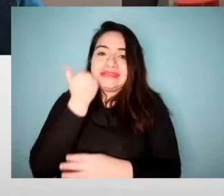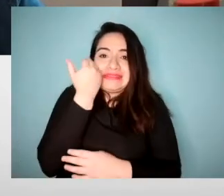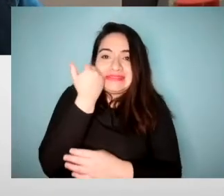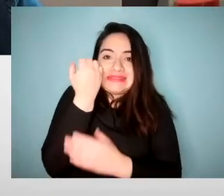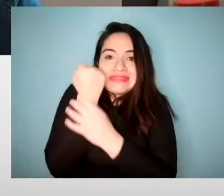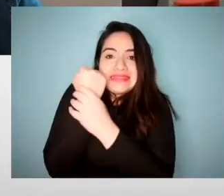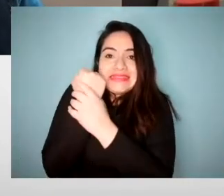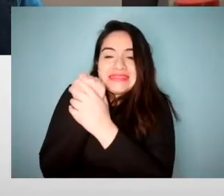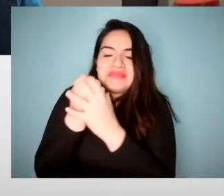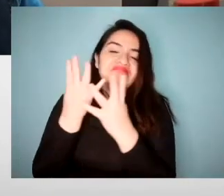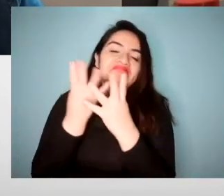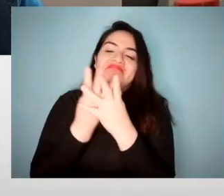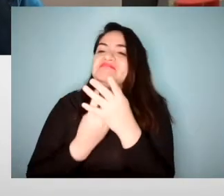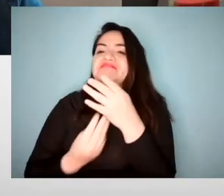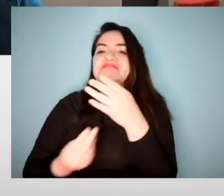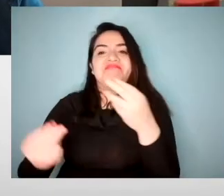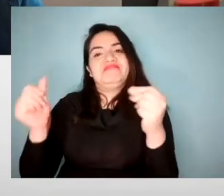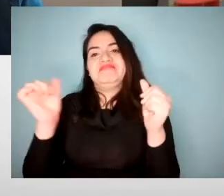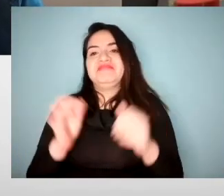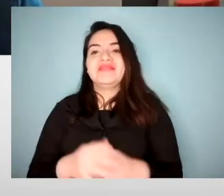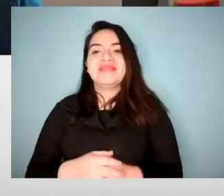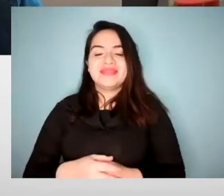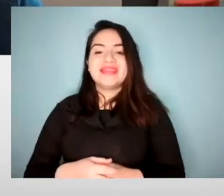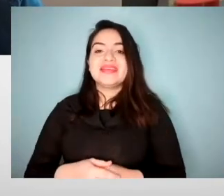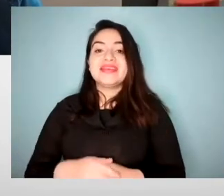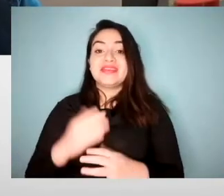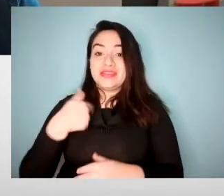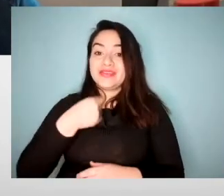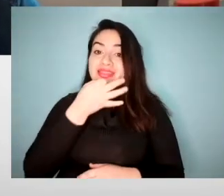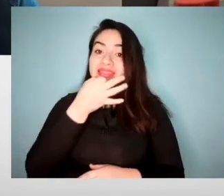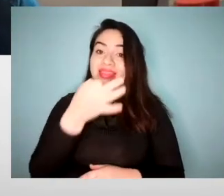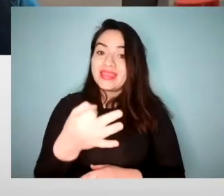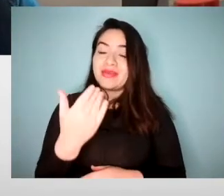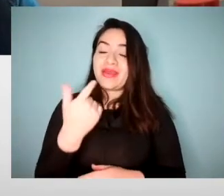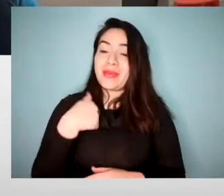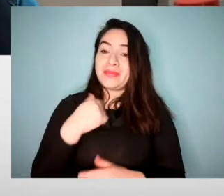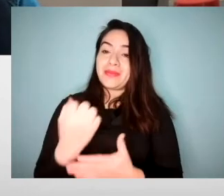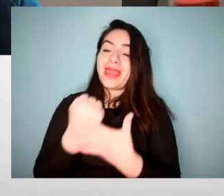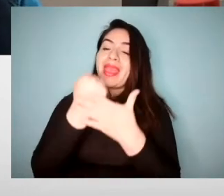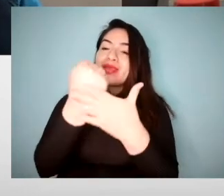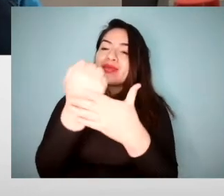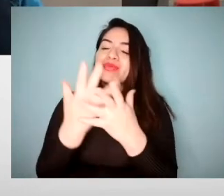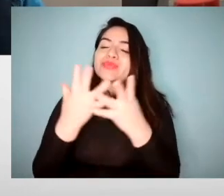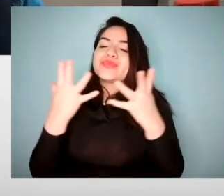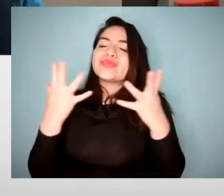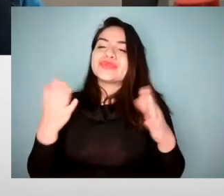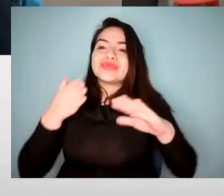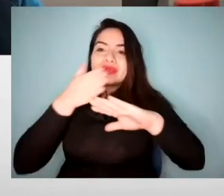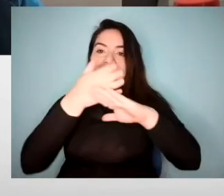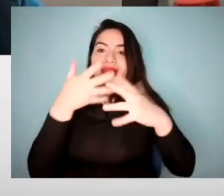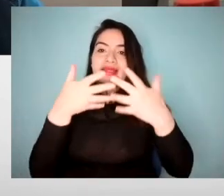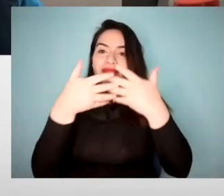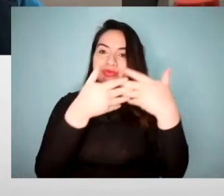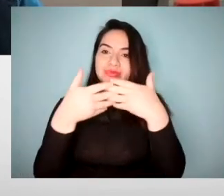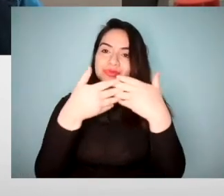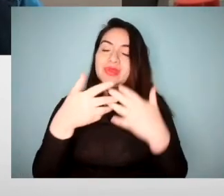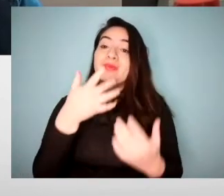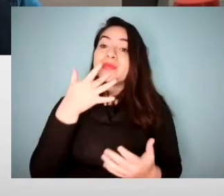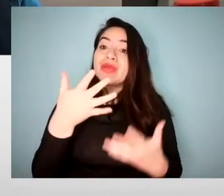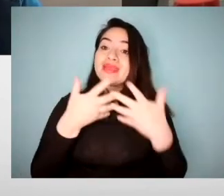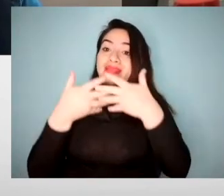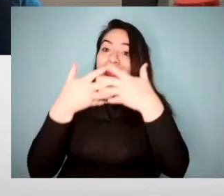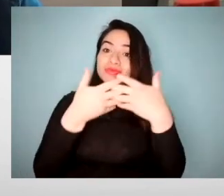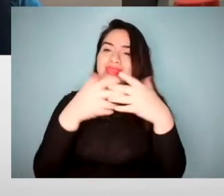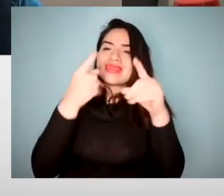la va perdiendo. Y ya te digo que a mí me ayudó mucho ir específicamente a Estados Unidos, porque Estados Unidos es muy